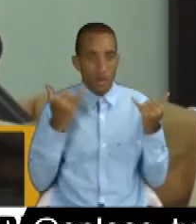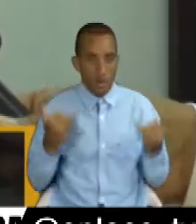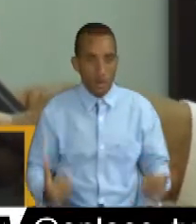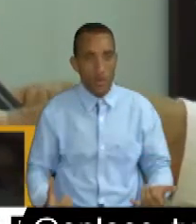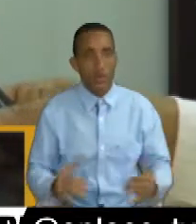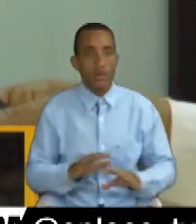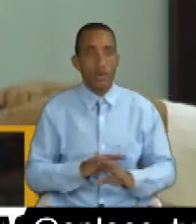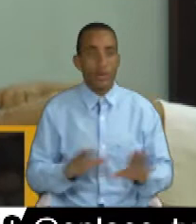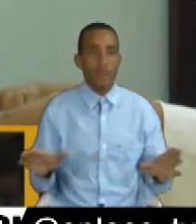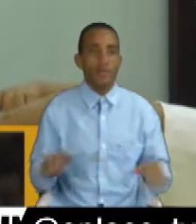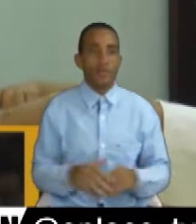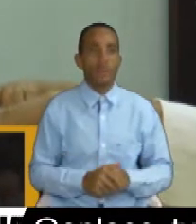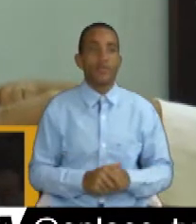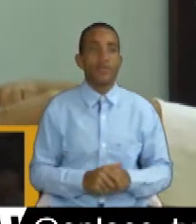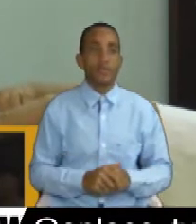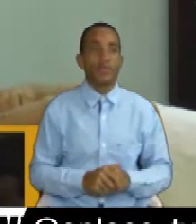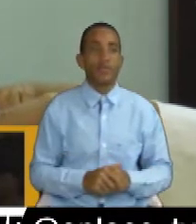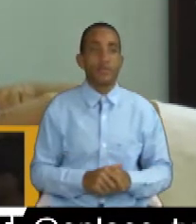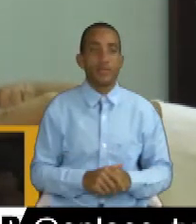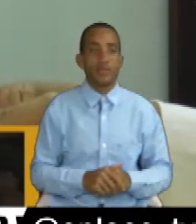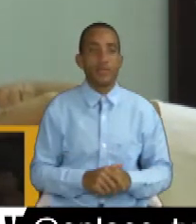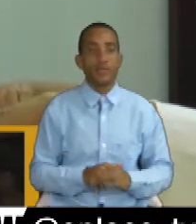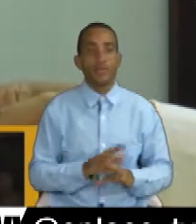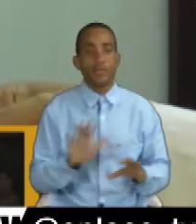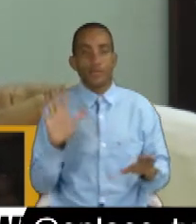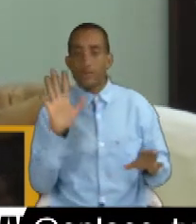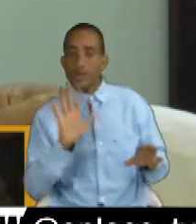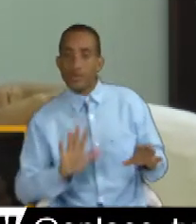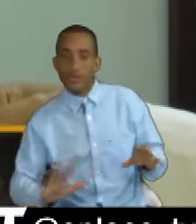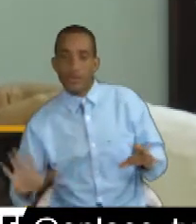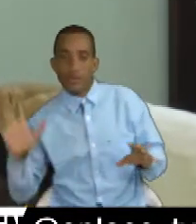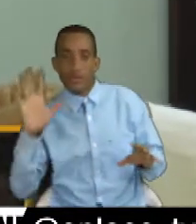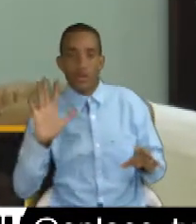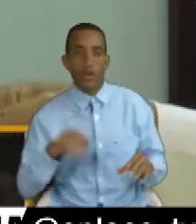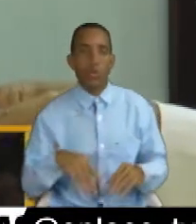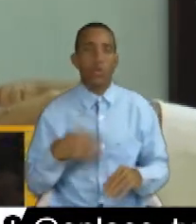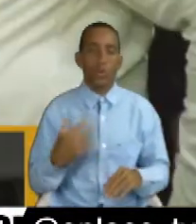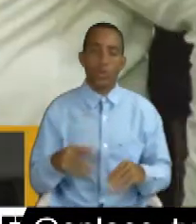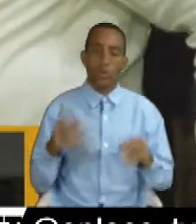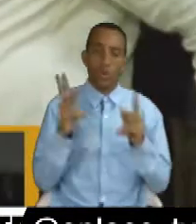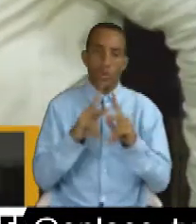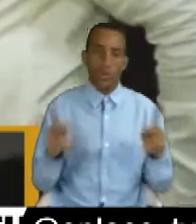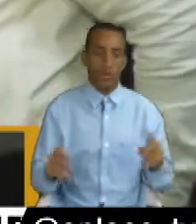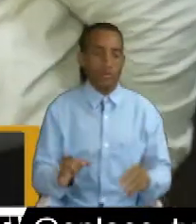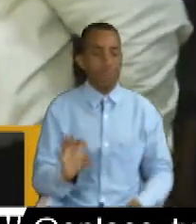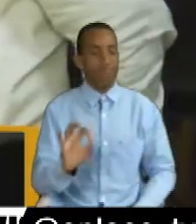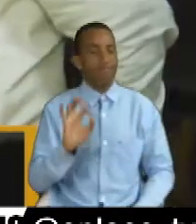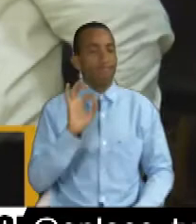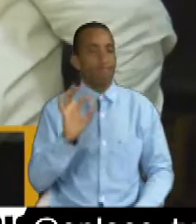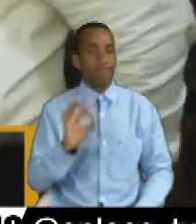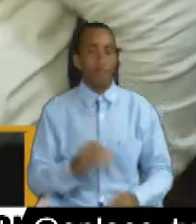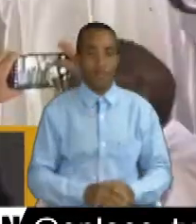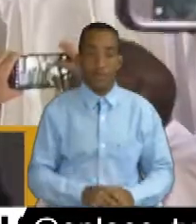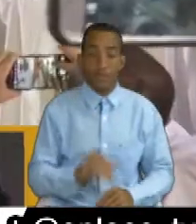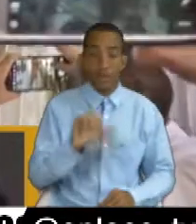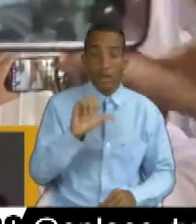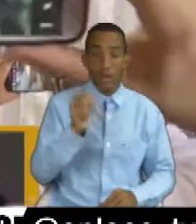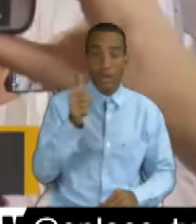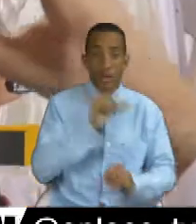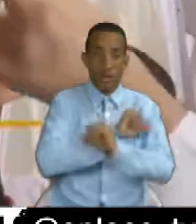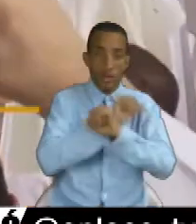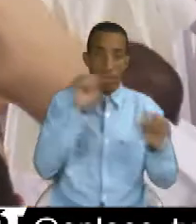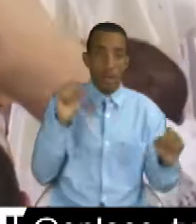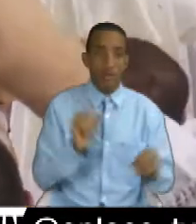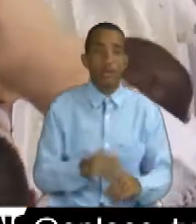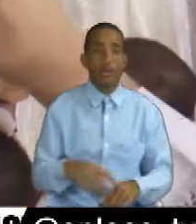en un punto digno como departamento con una gente genial. A partir de las 10 de la mañana de este domingo se cumple este especial